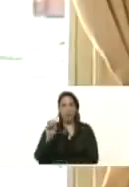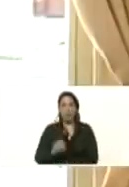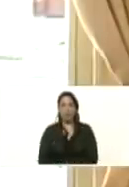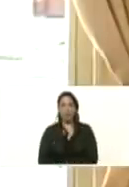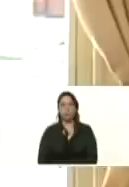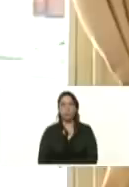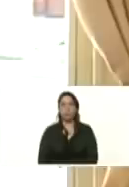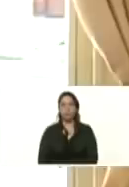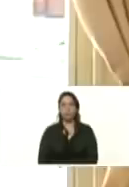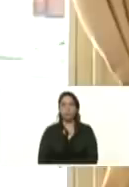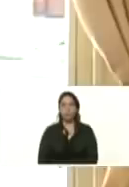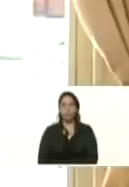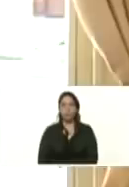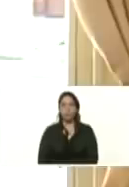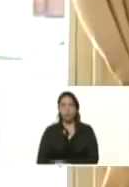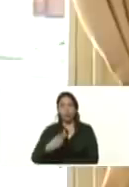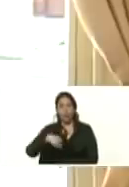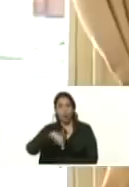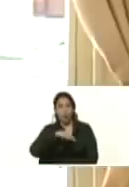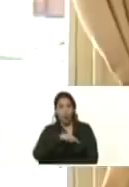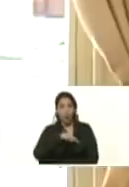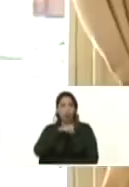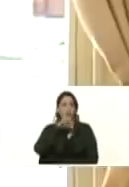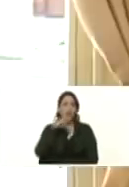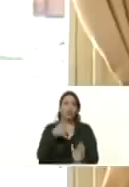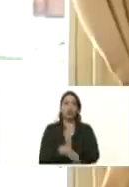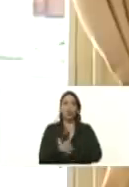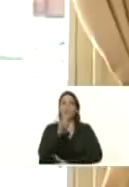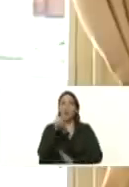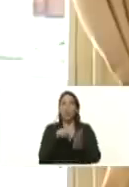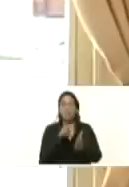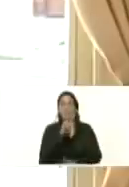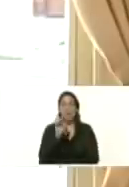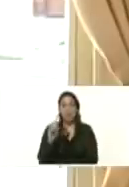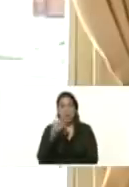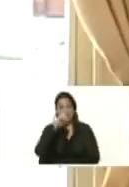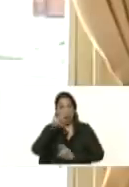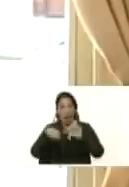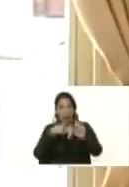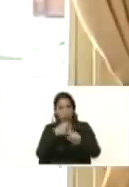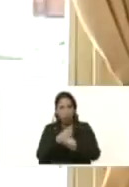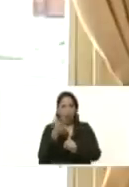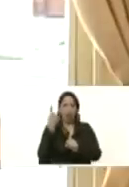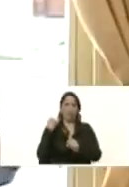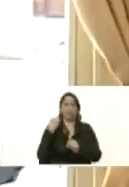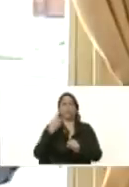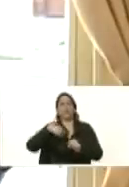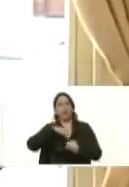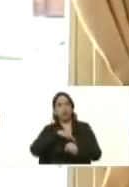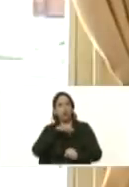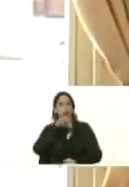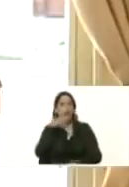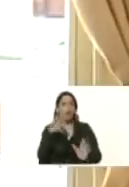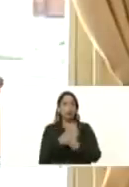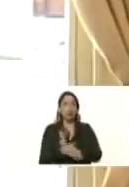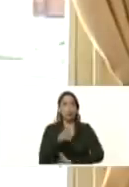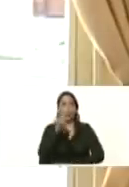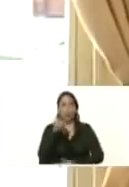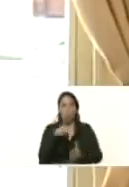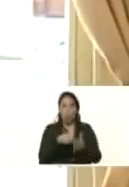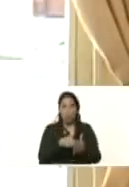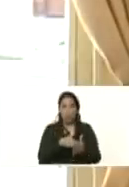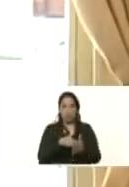20 estamos hablando del 2020 ayer apenas hablábamos del 2000 cuando llegue el